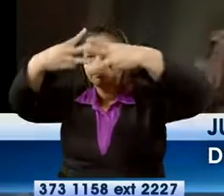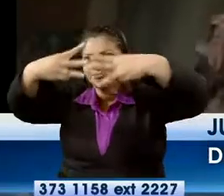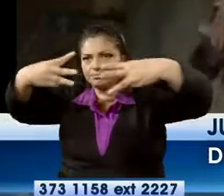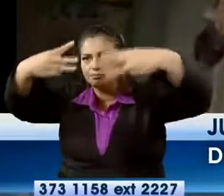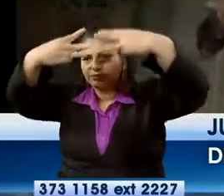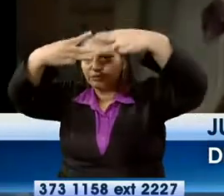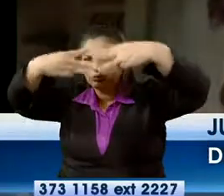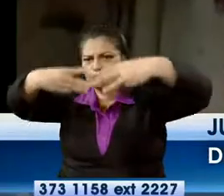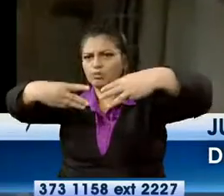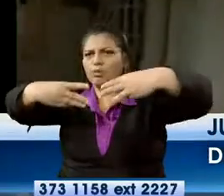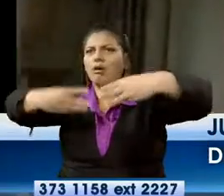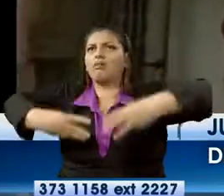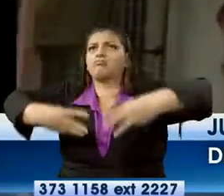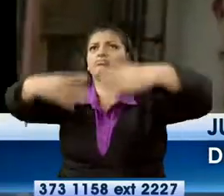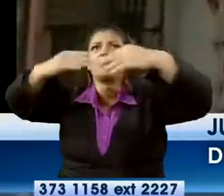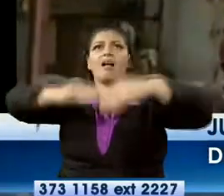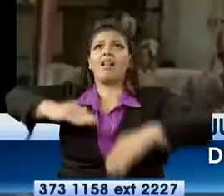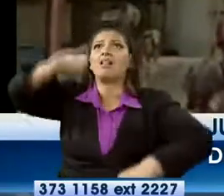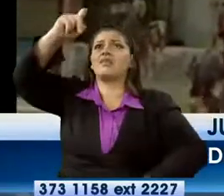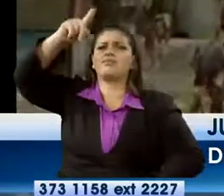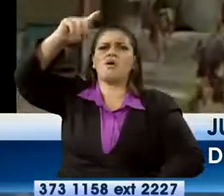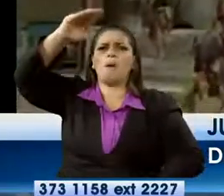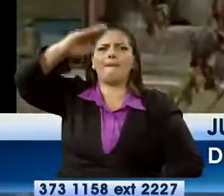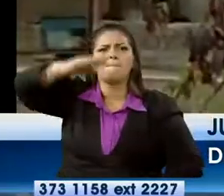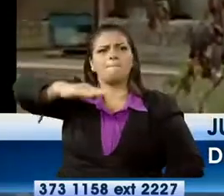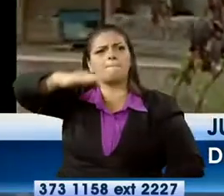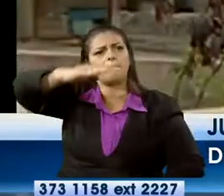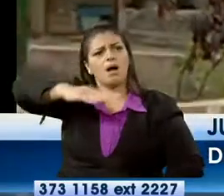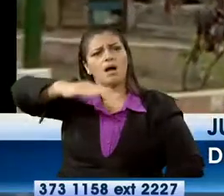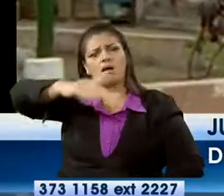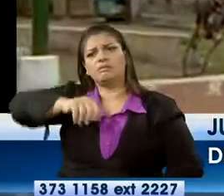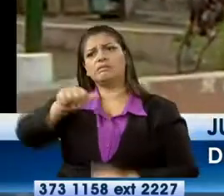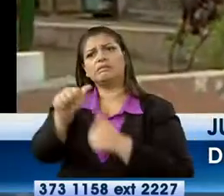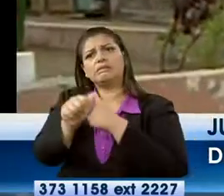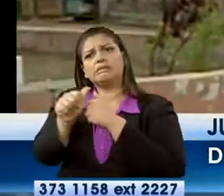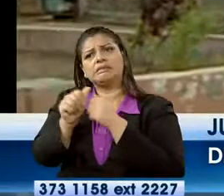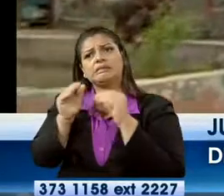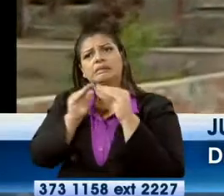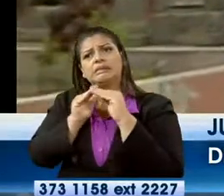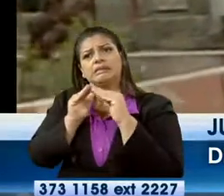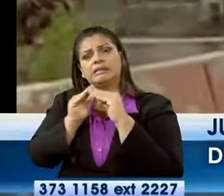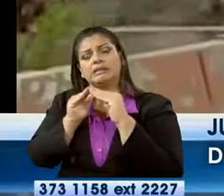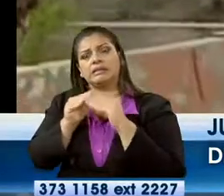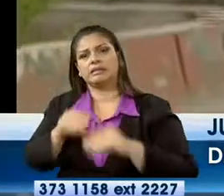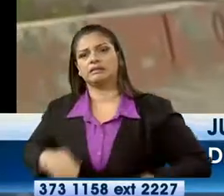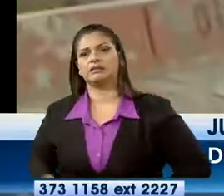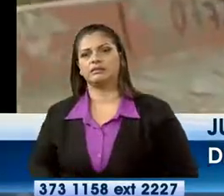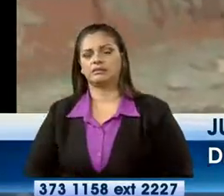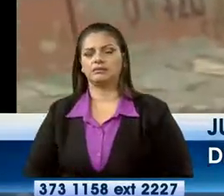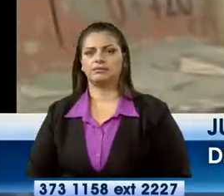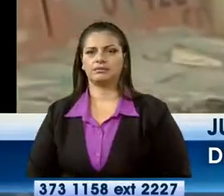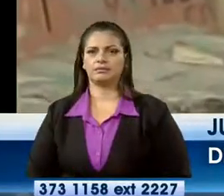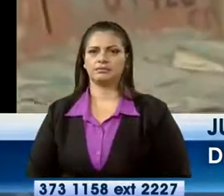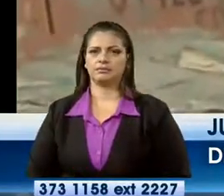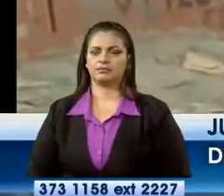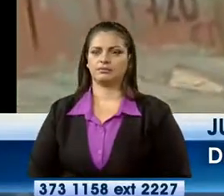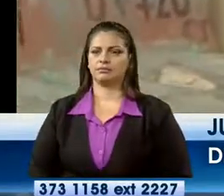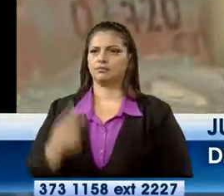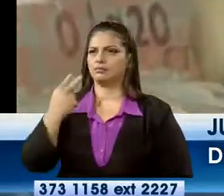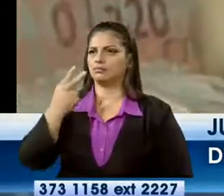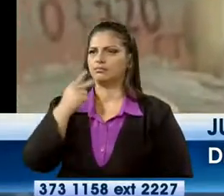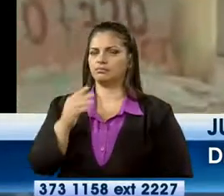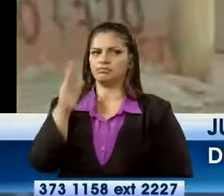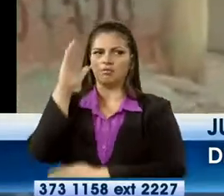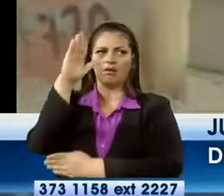ver, entonces, aquí yo veo que los cables están cercanos a las casas. Mire este poste cómo está, ¿ve? El poste también es otro problema,